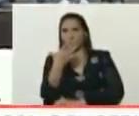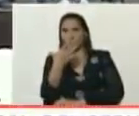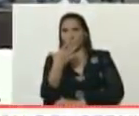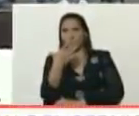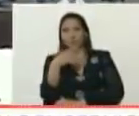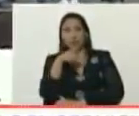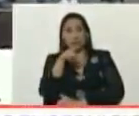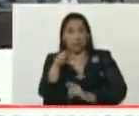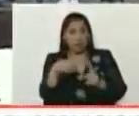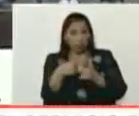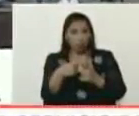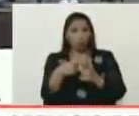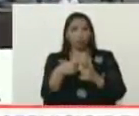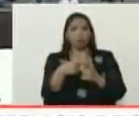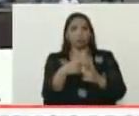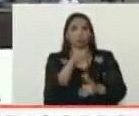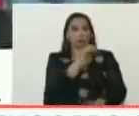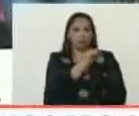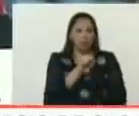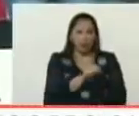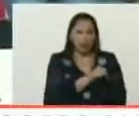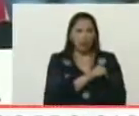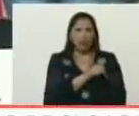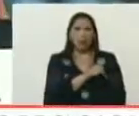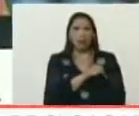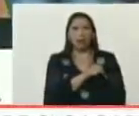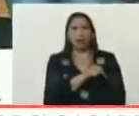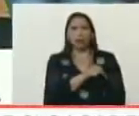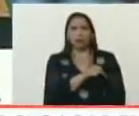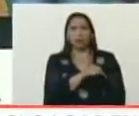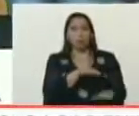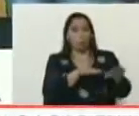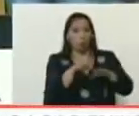Venía desde Sabaneta, estuvo en Cojede,